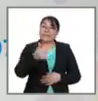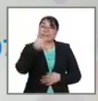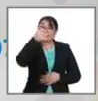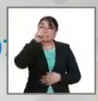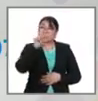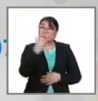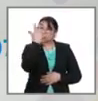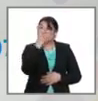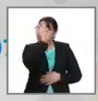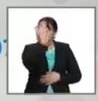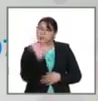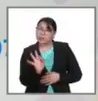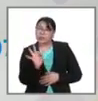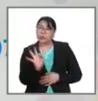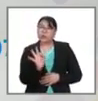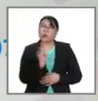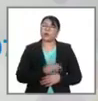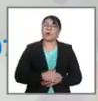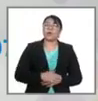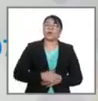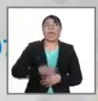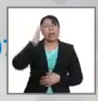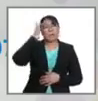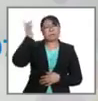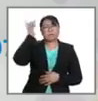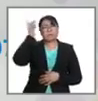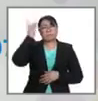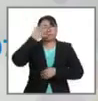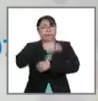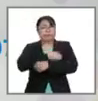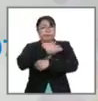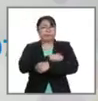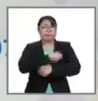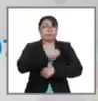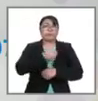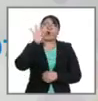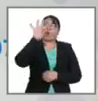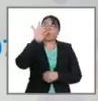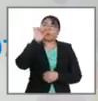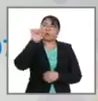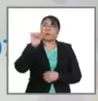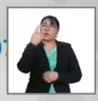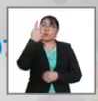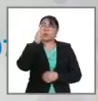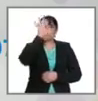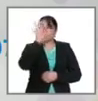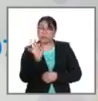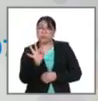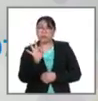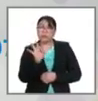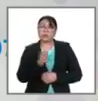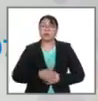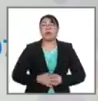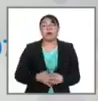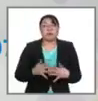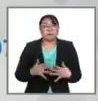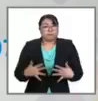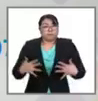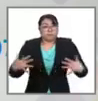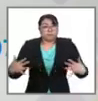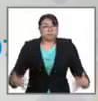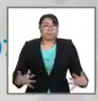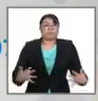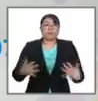36.5 por ciento de los casos a la hipertensión arterial sistémica con el 40.1 por ciento de los casos la